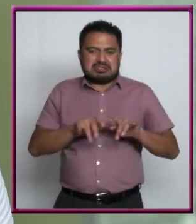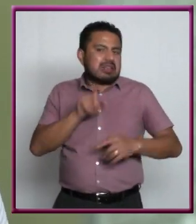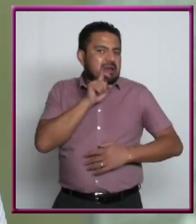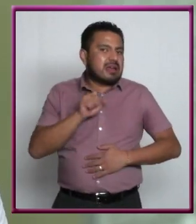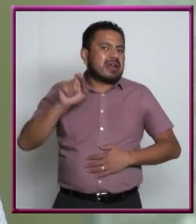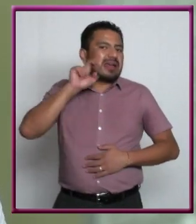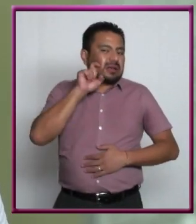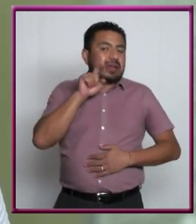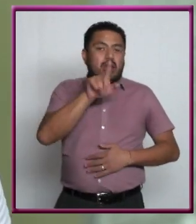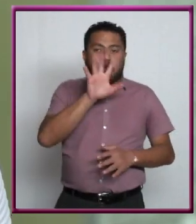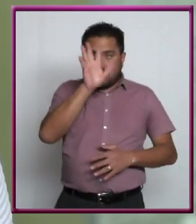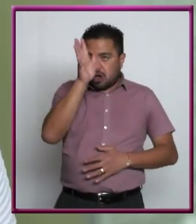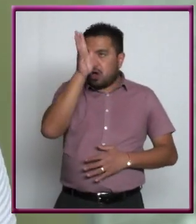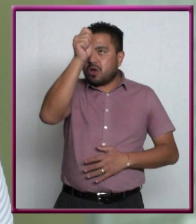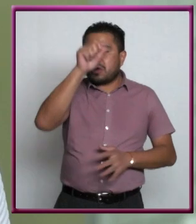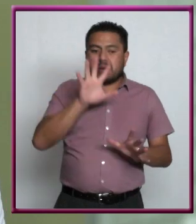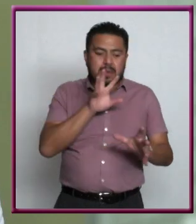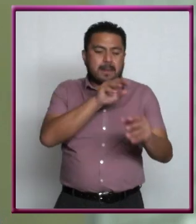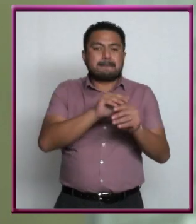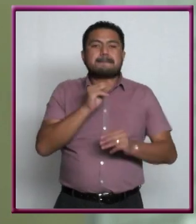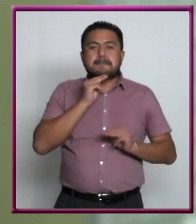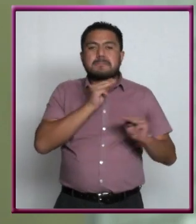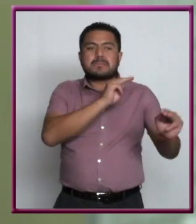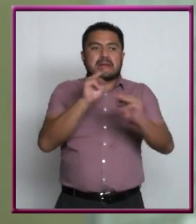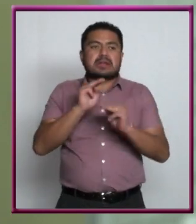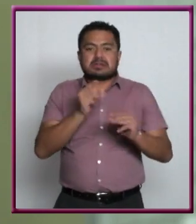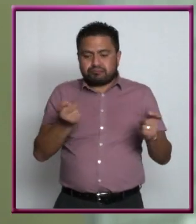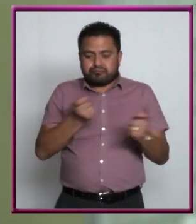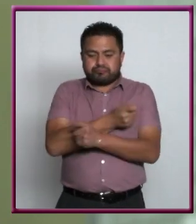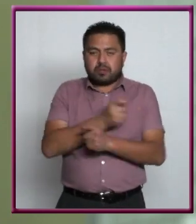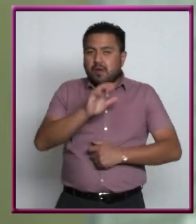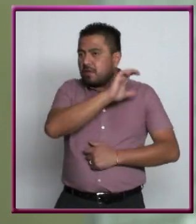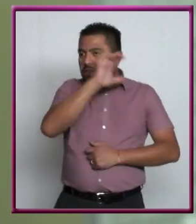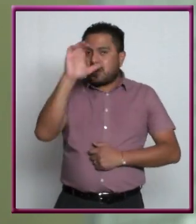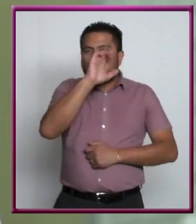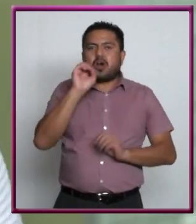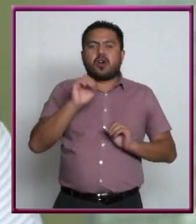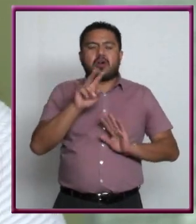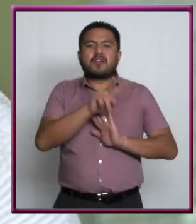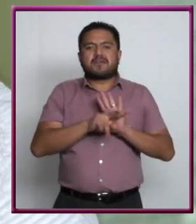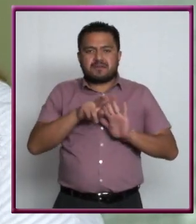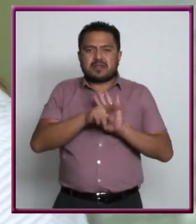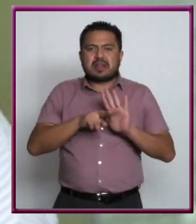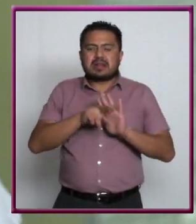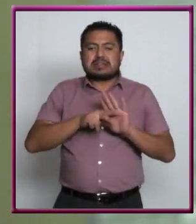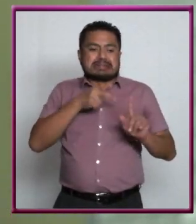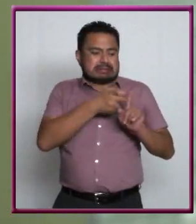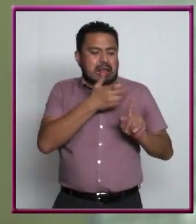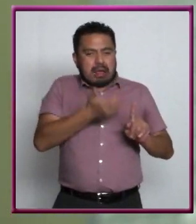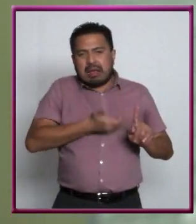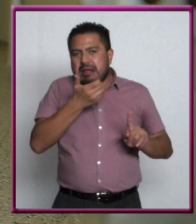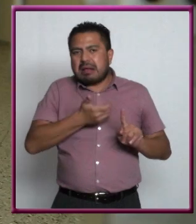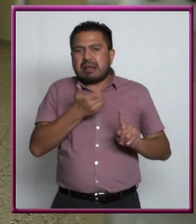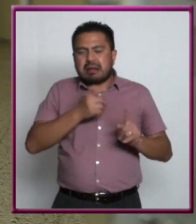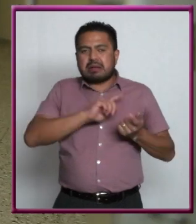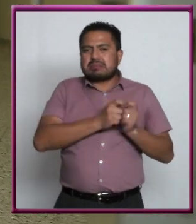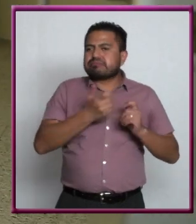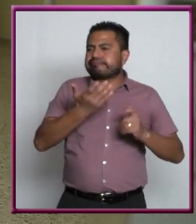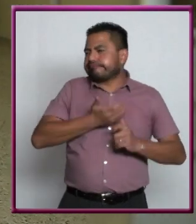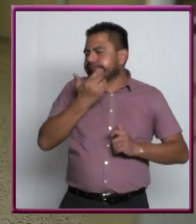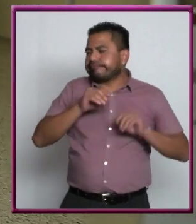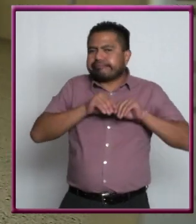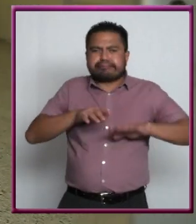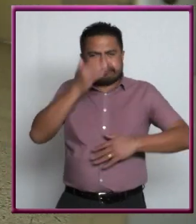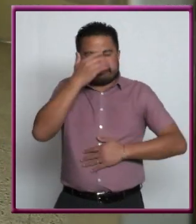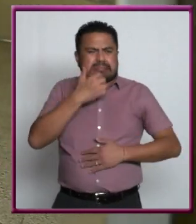como sexteo, aunque el concepto incluye, además de mensajes, el intercambio de fotos o videos. Esta